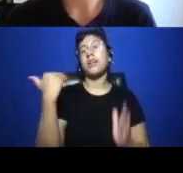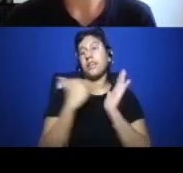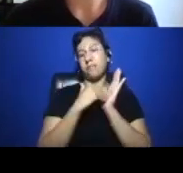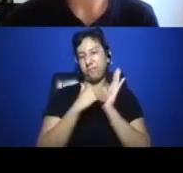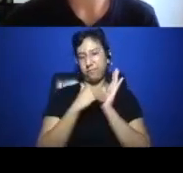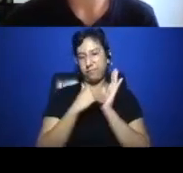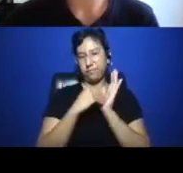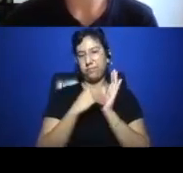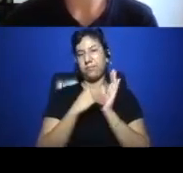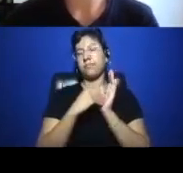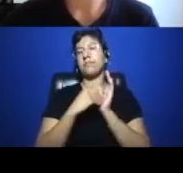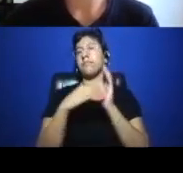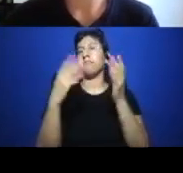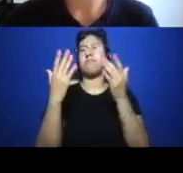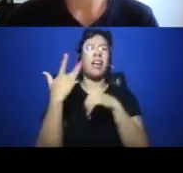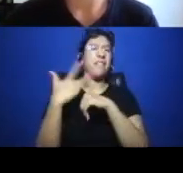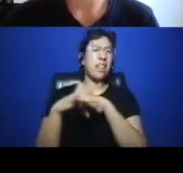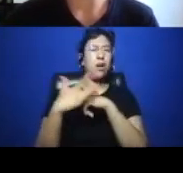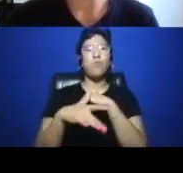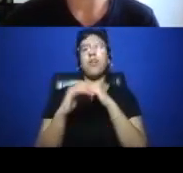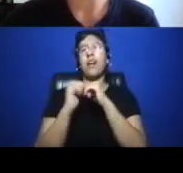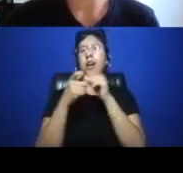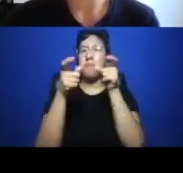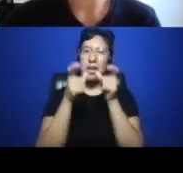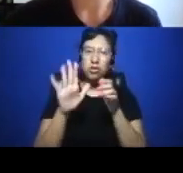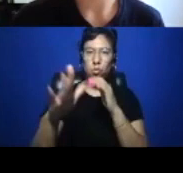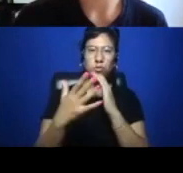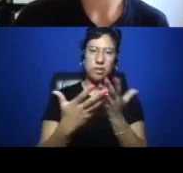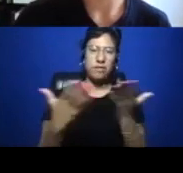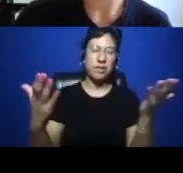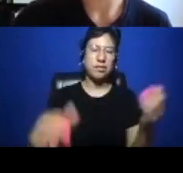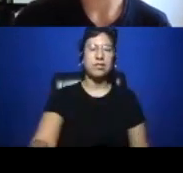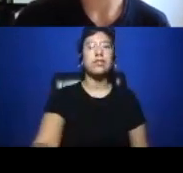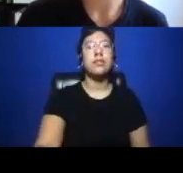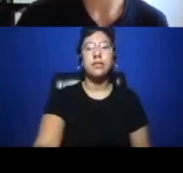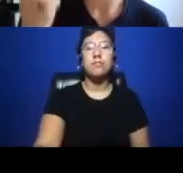aparatos. Y el jueves vamos a ver softwares y